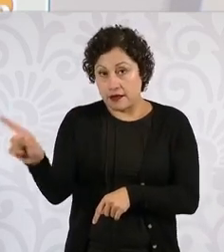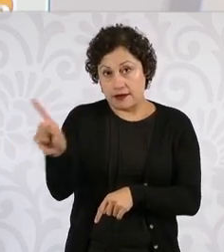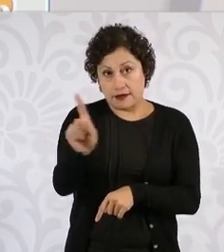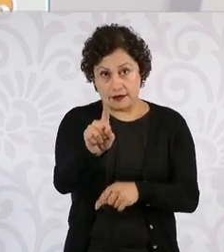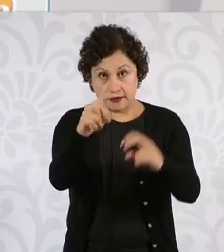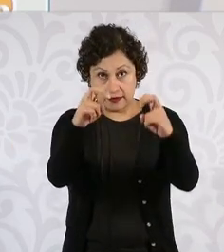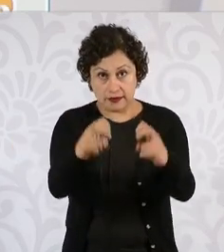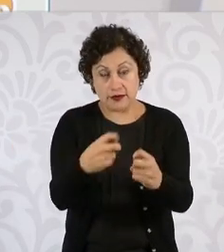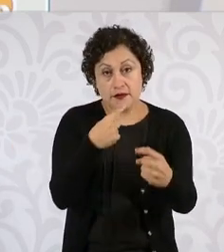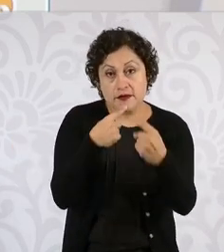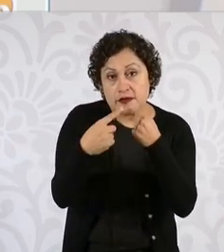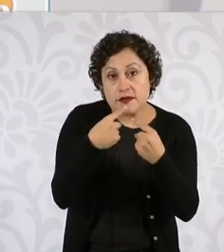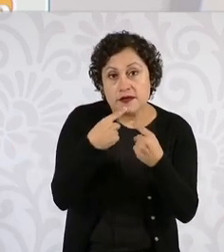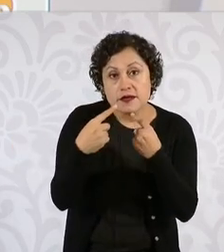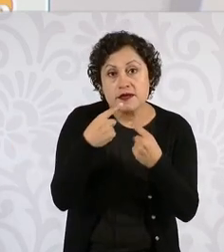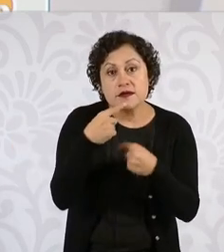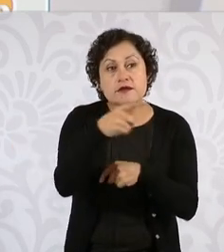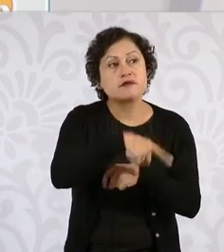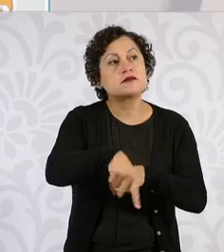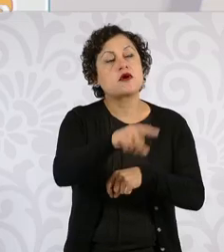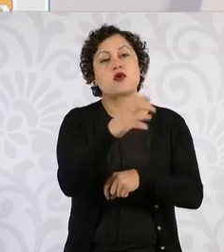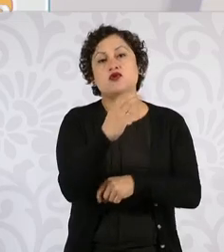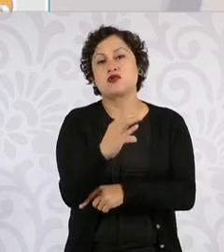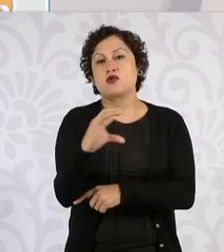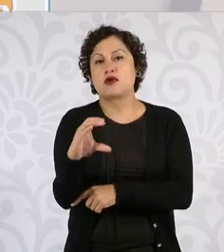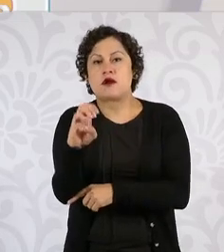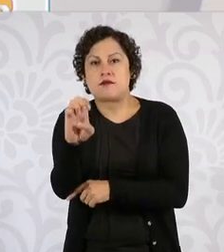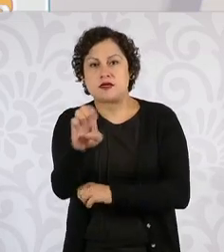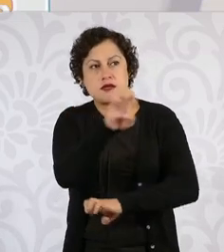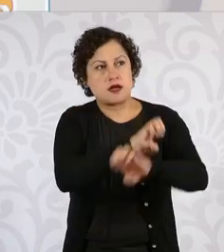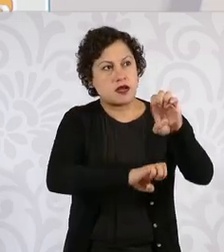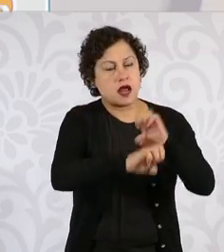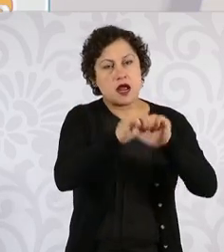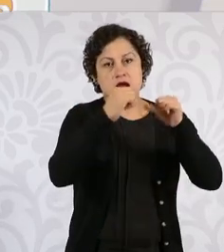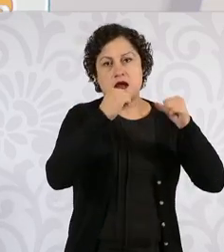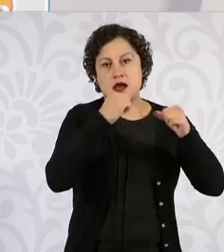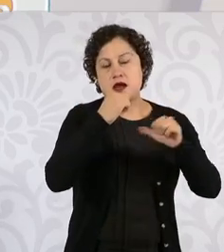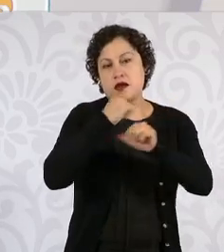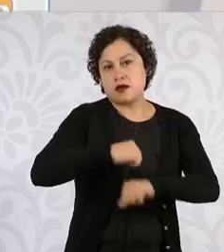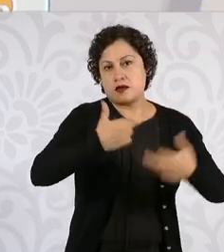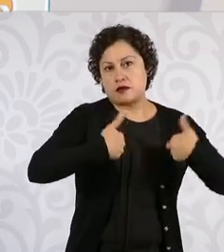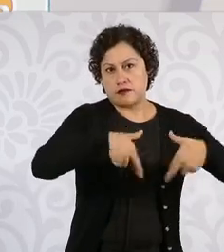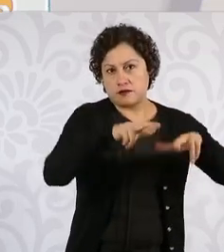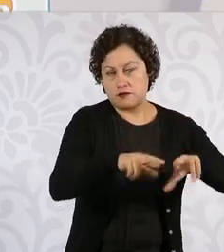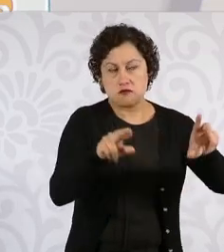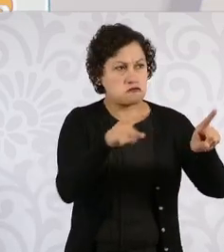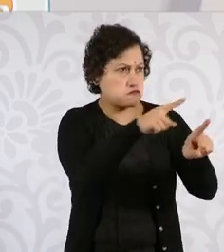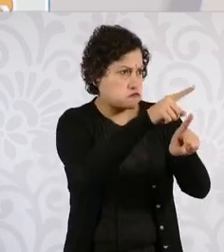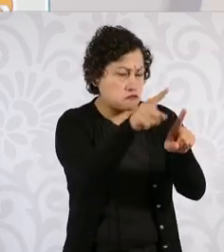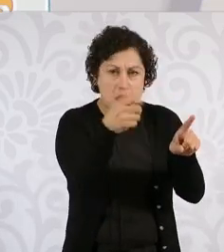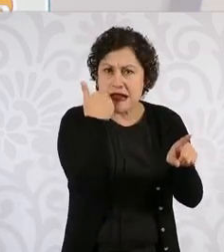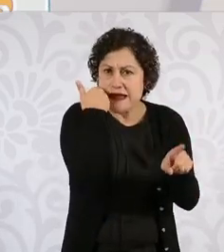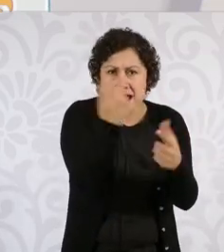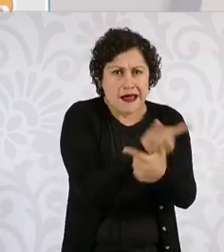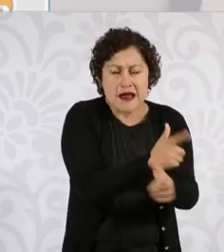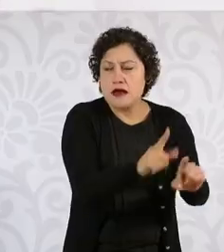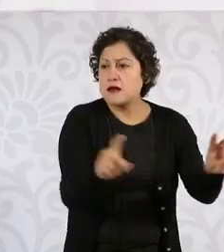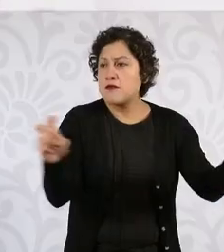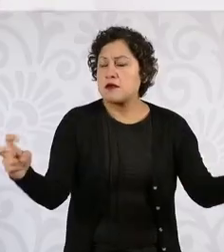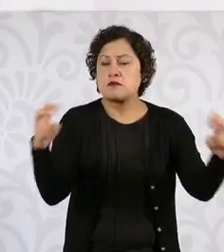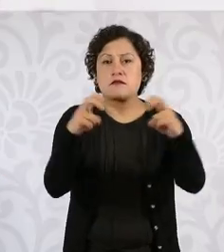con el Consejo Coordinador Empresarial, con quien se quiera, para que se explique qué significa esta